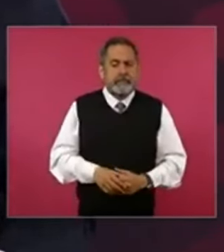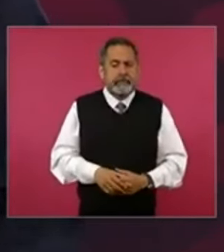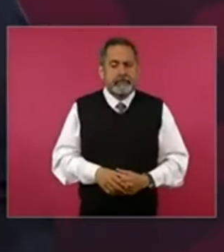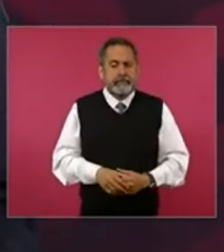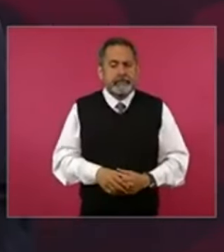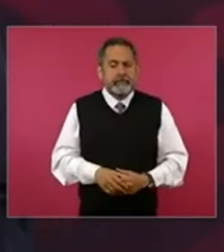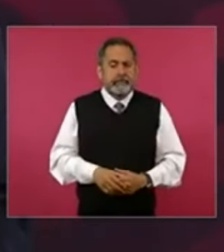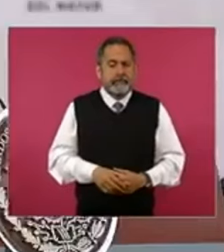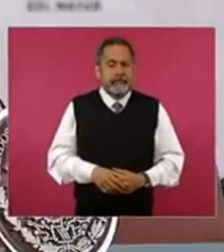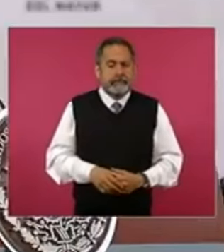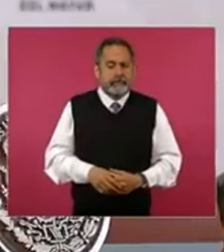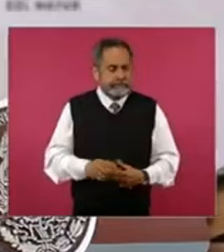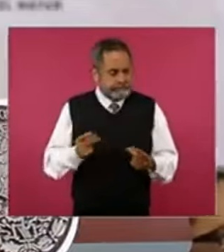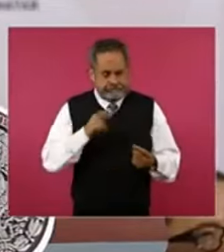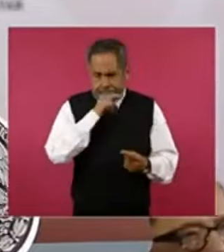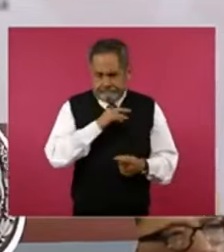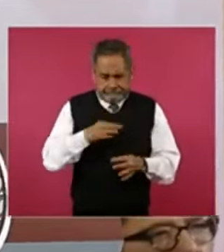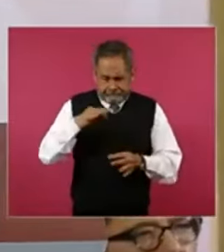de